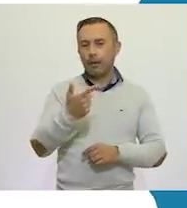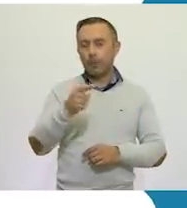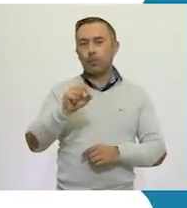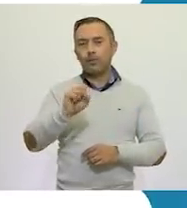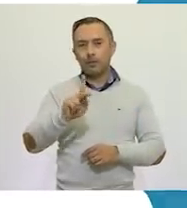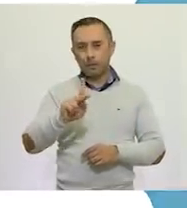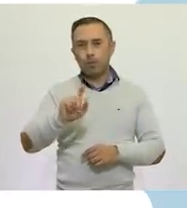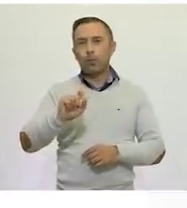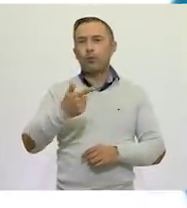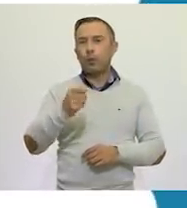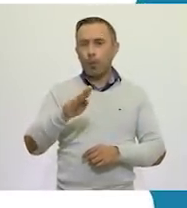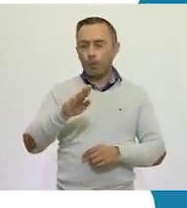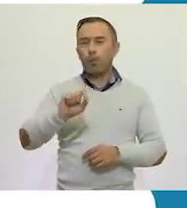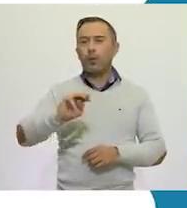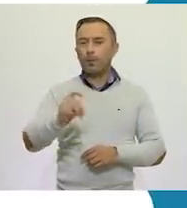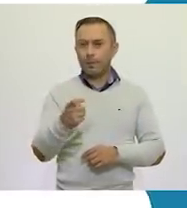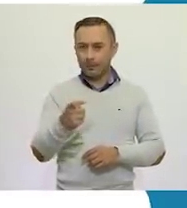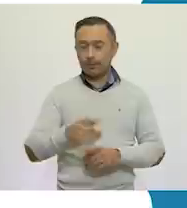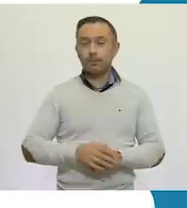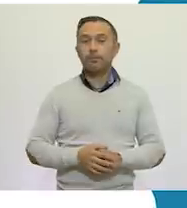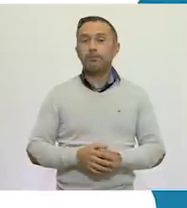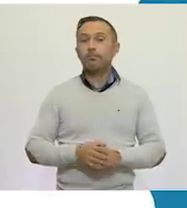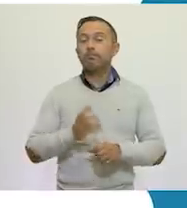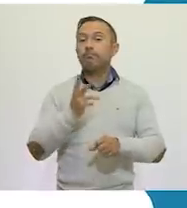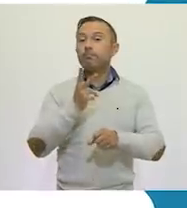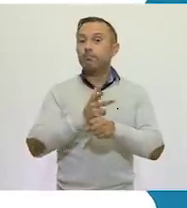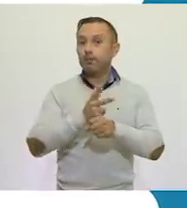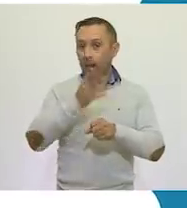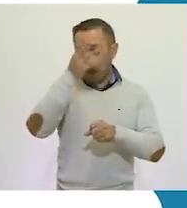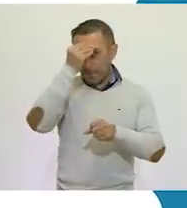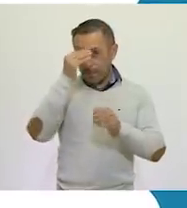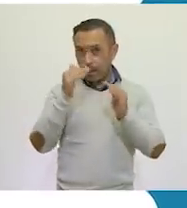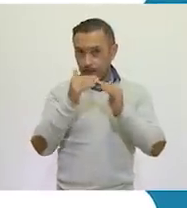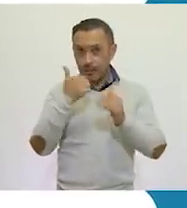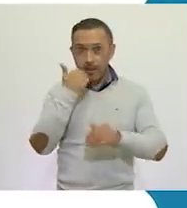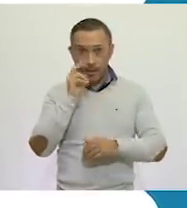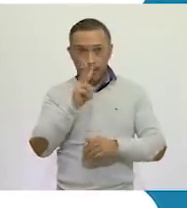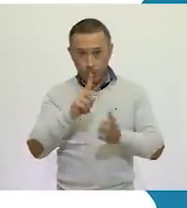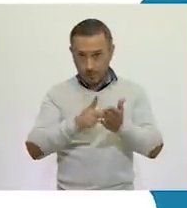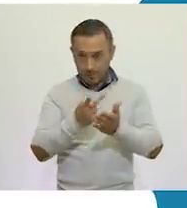conalitech.cep.gov.mx. Si quieres volver a ver los programas de Aprende en Casa, los puedes